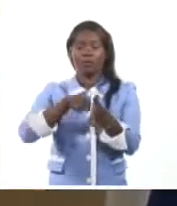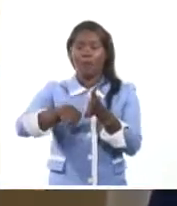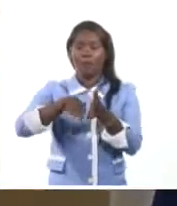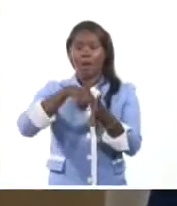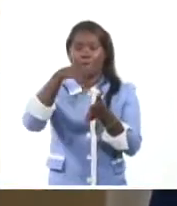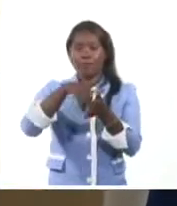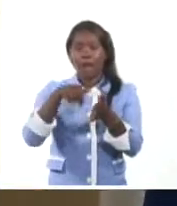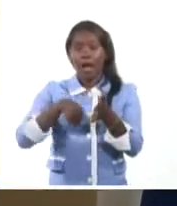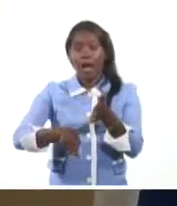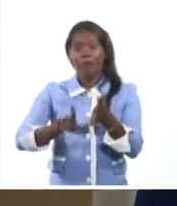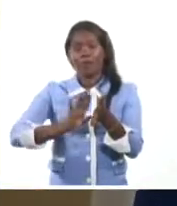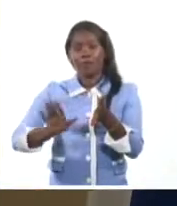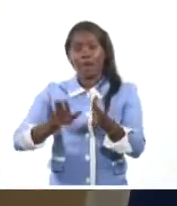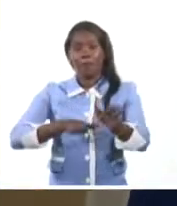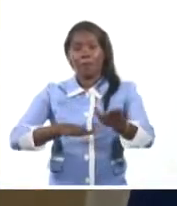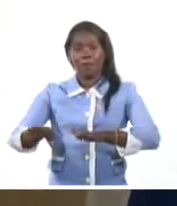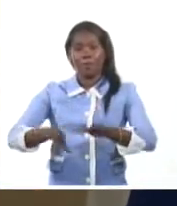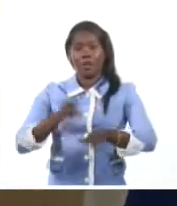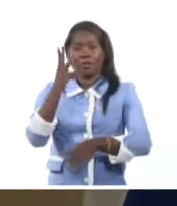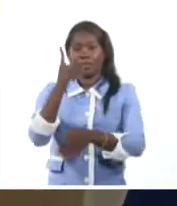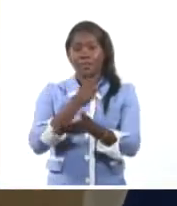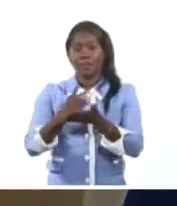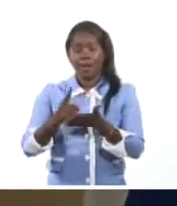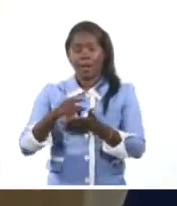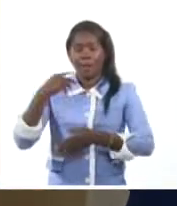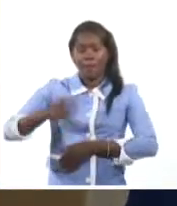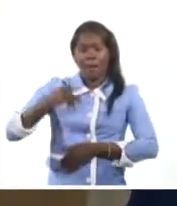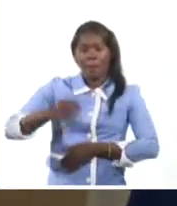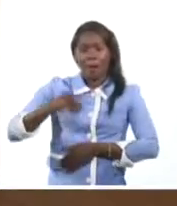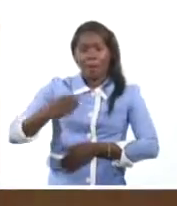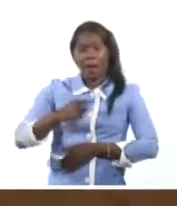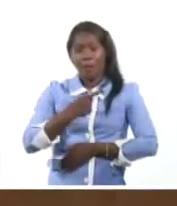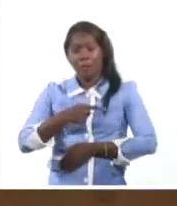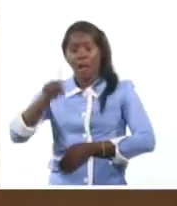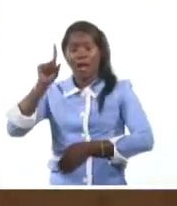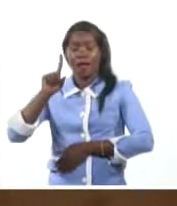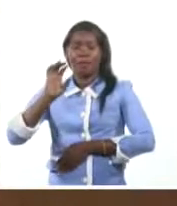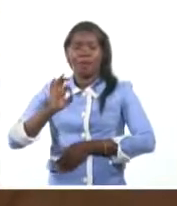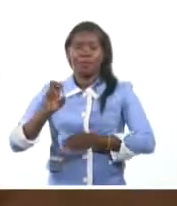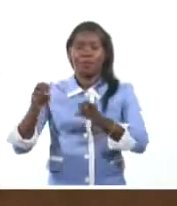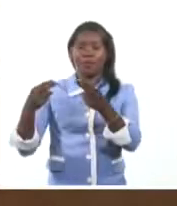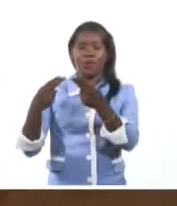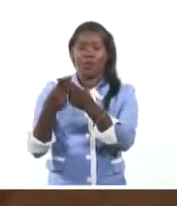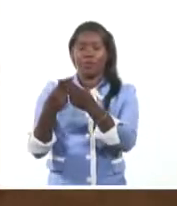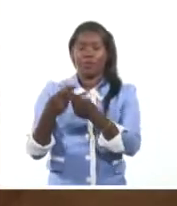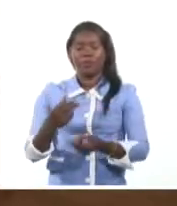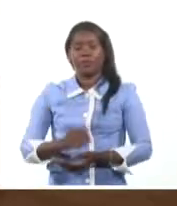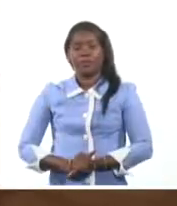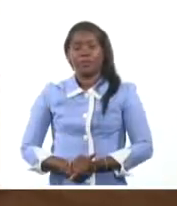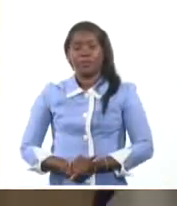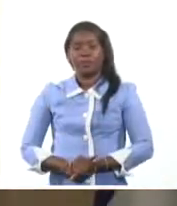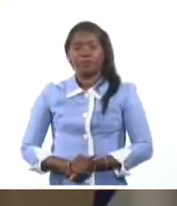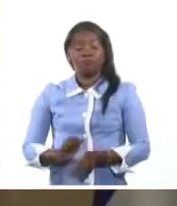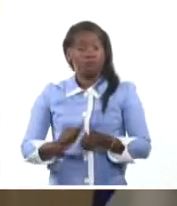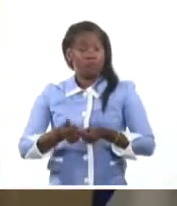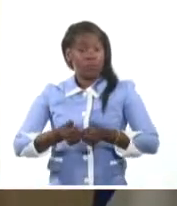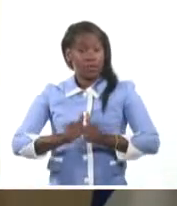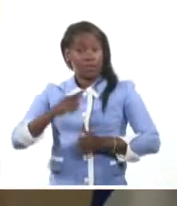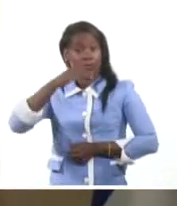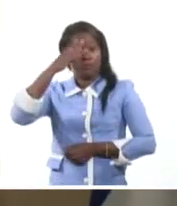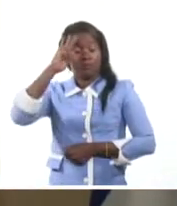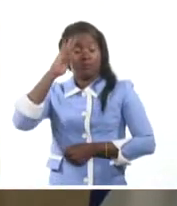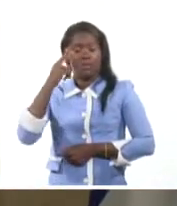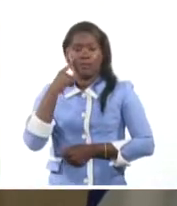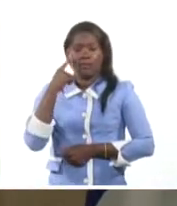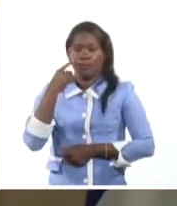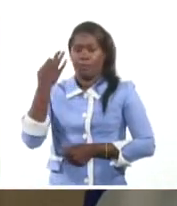preparación desde hace 3 semanas aquí en La Habana y rumbo al Mundial de la Disciplina, por supuesto. El deporte cubano se ha caracterizado siempre